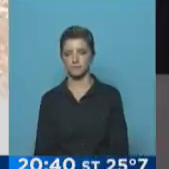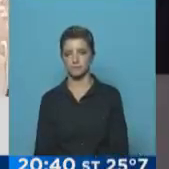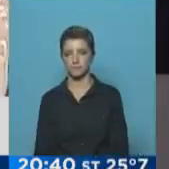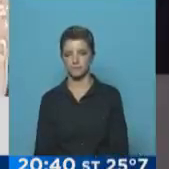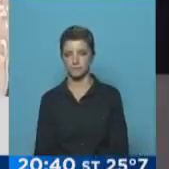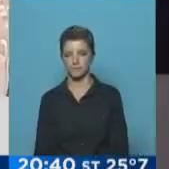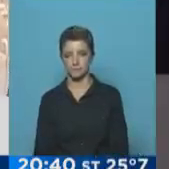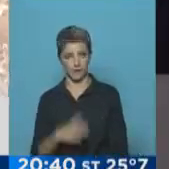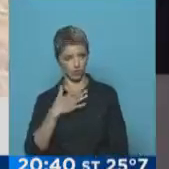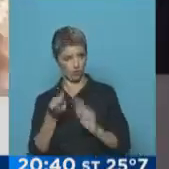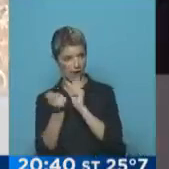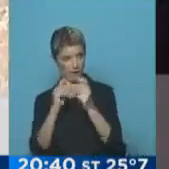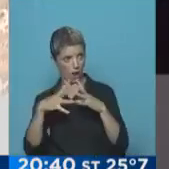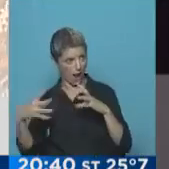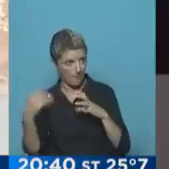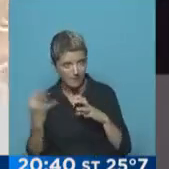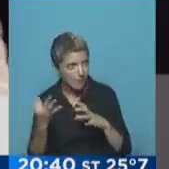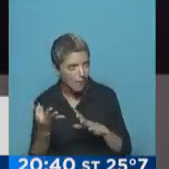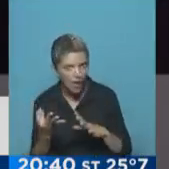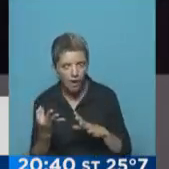que me convierten en calabaza, en serio.